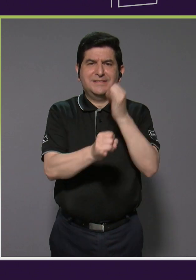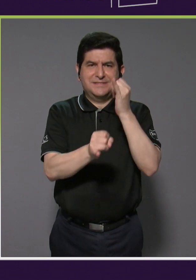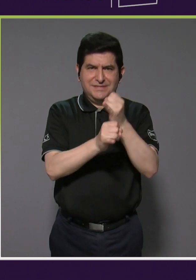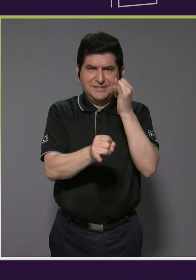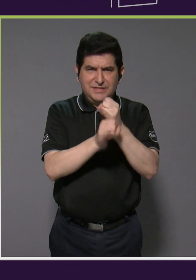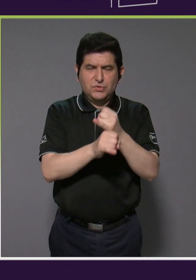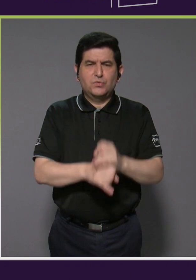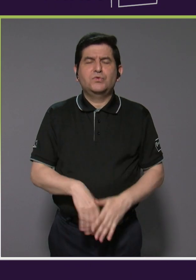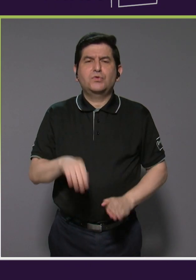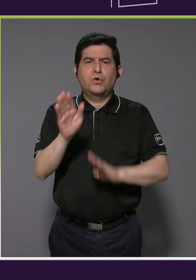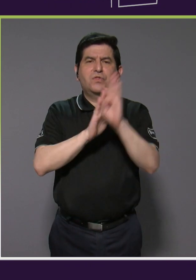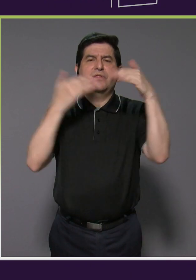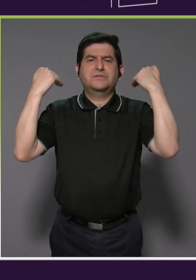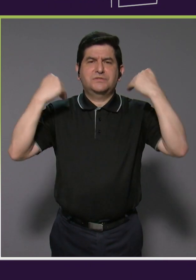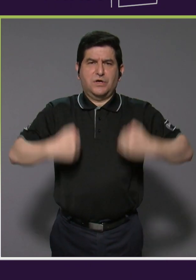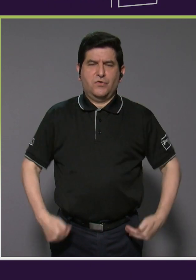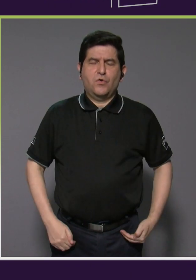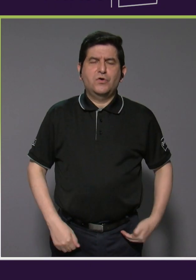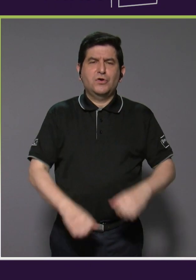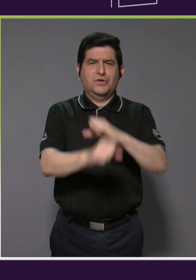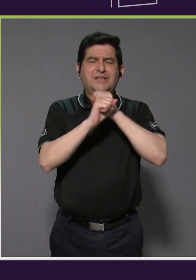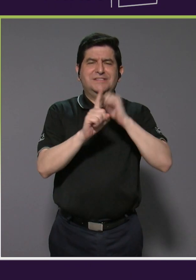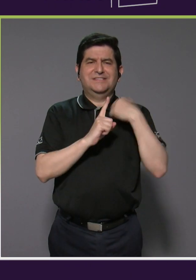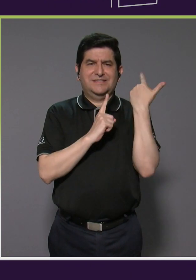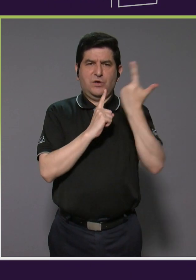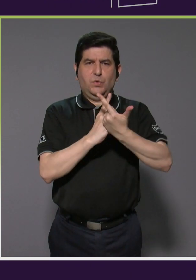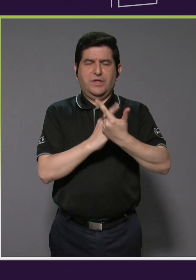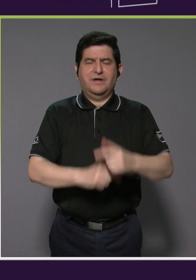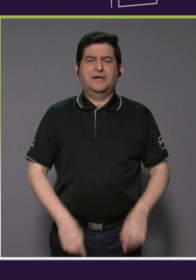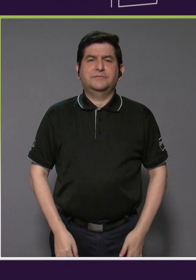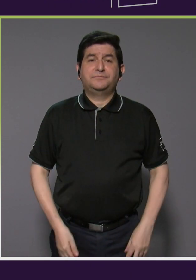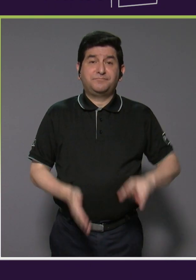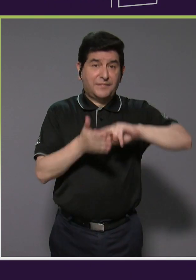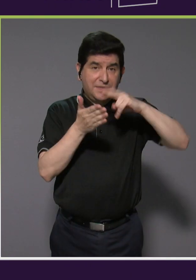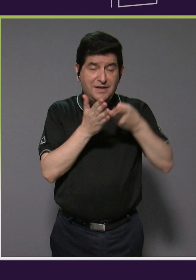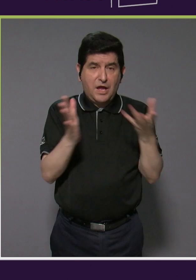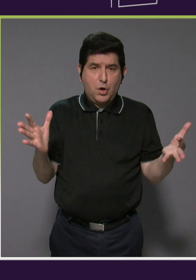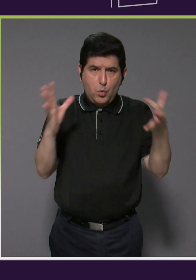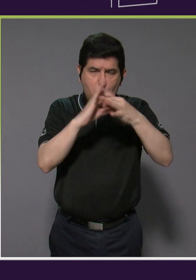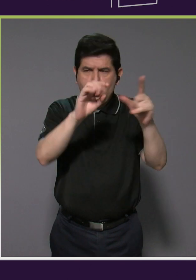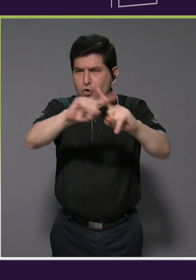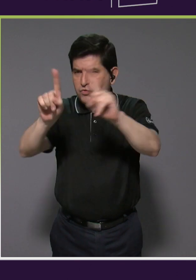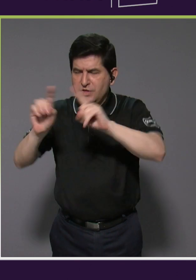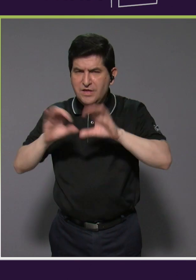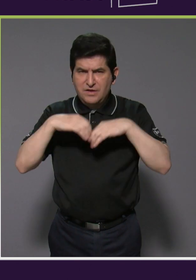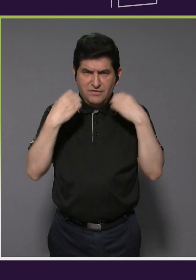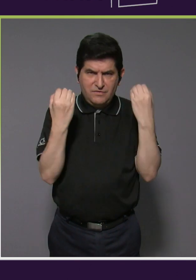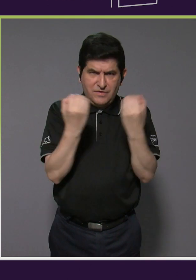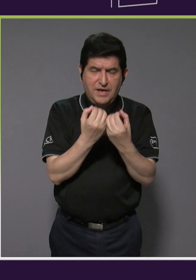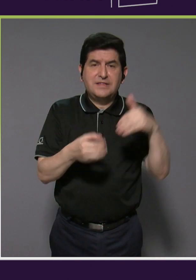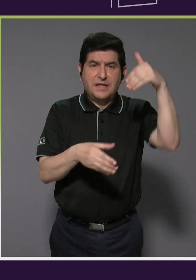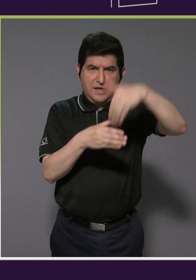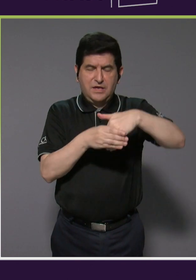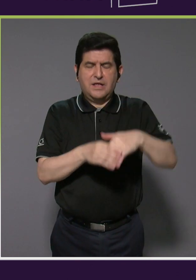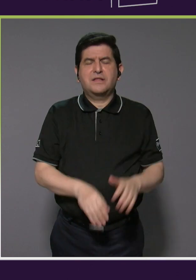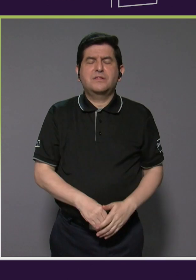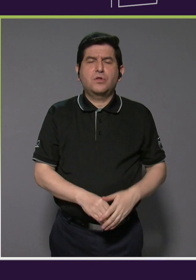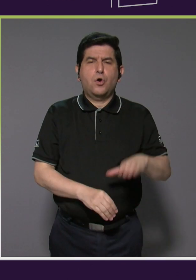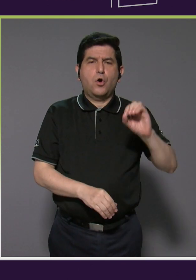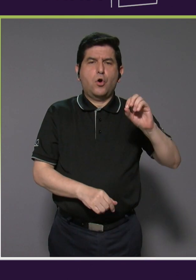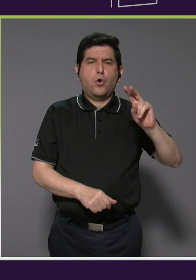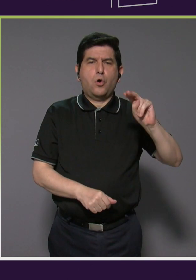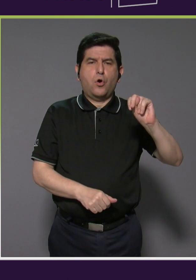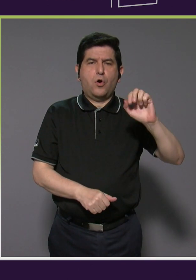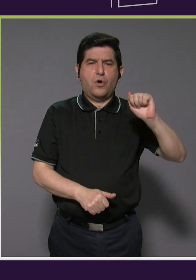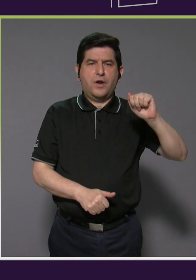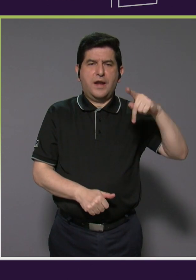de Desarrollo Humano, ¿verdad?, y Seguridad Social, que implicaría la fusión de varias organizaciones, entre esas el CONAPDIS. ¿Cómo